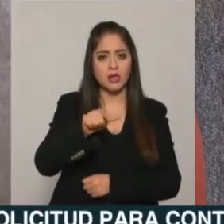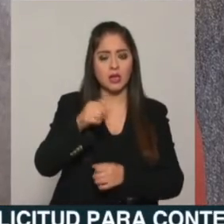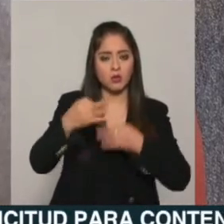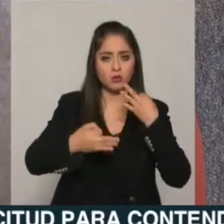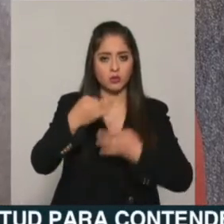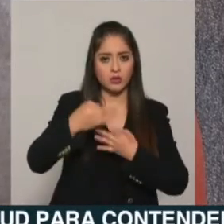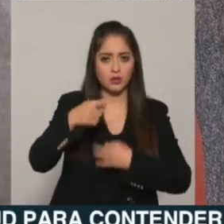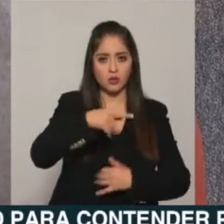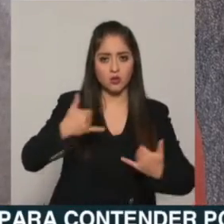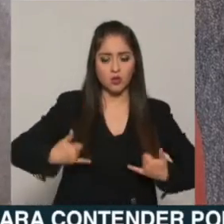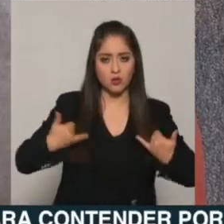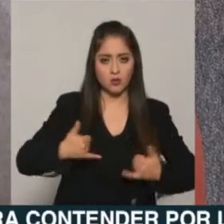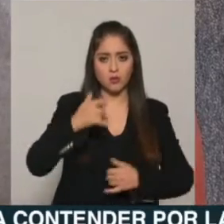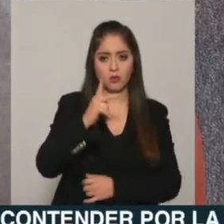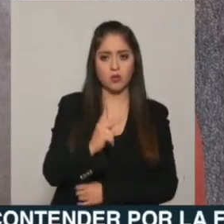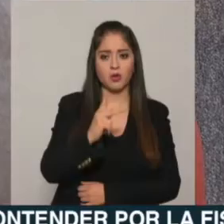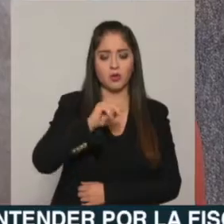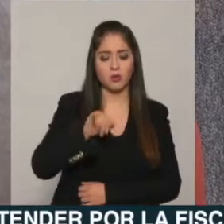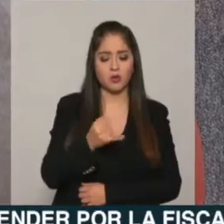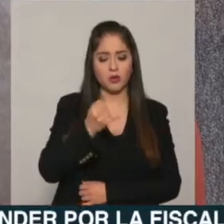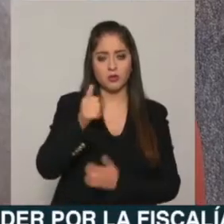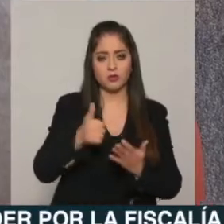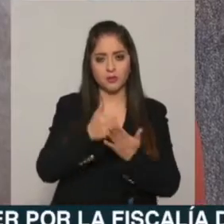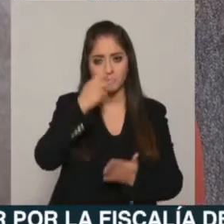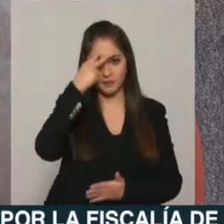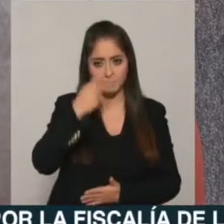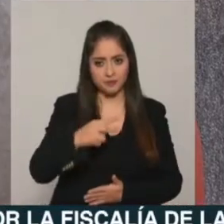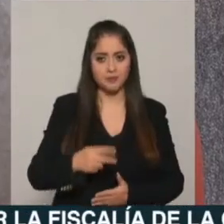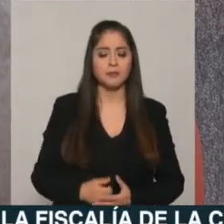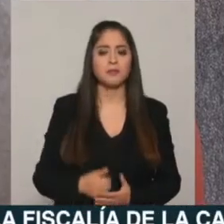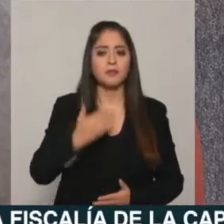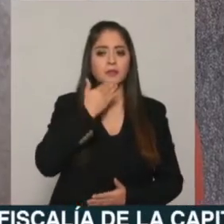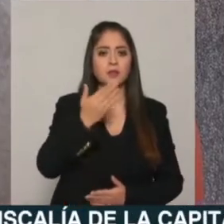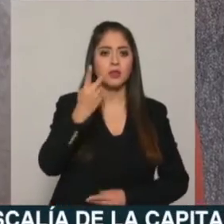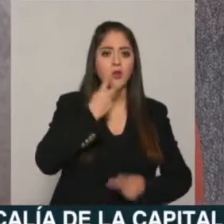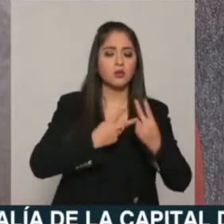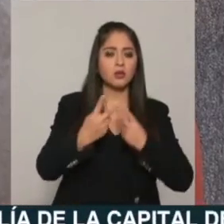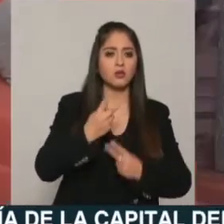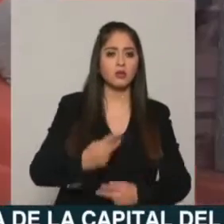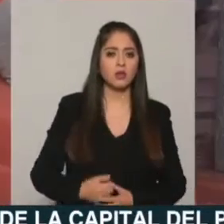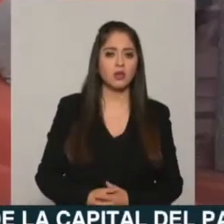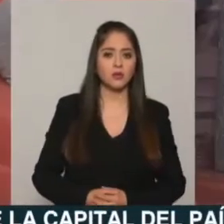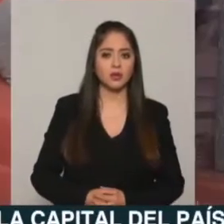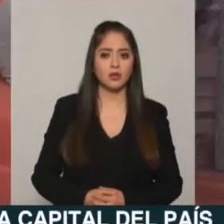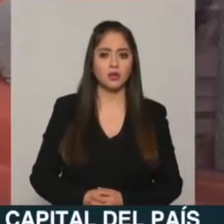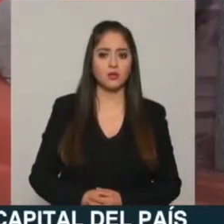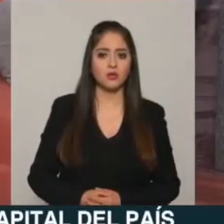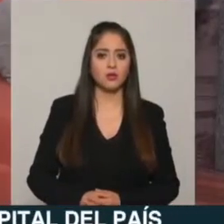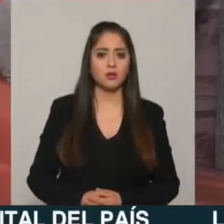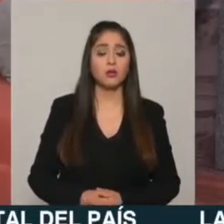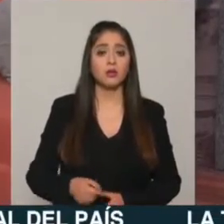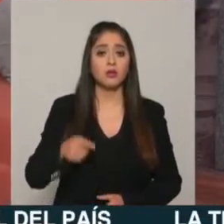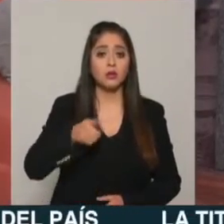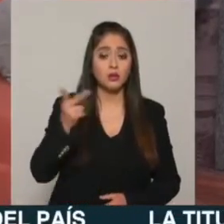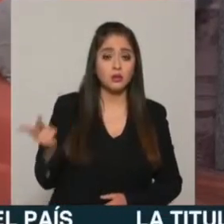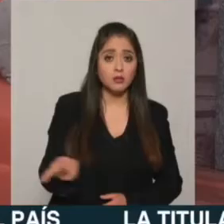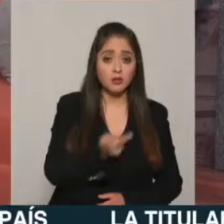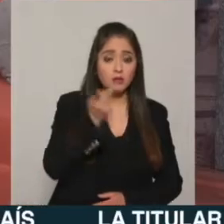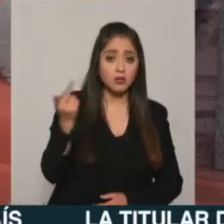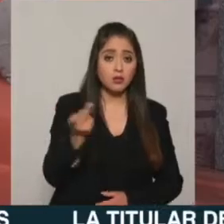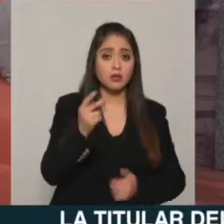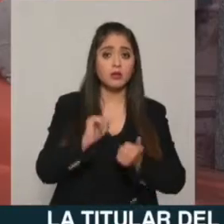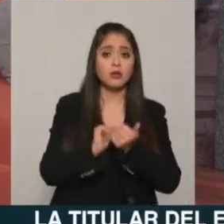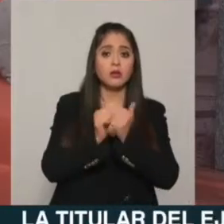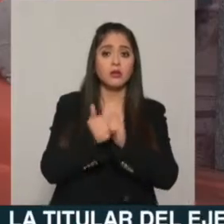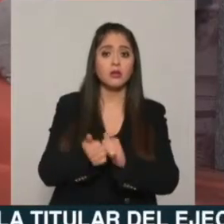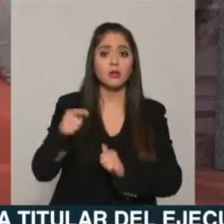Adolescentes del Poder Judicial de la Ciudad de México. Bienvenido. Pues comenzamos con estas preguntas. ¿Las penas a las